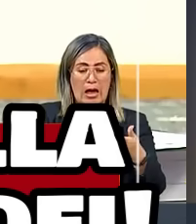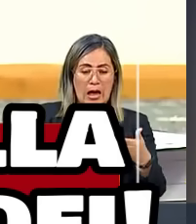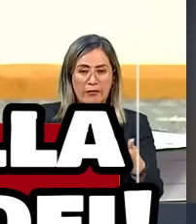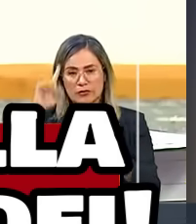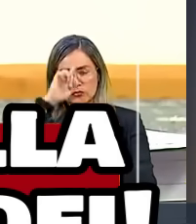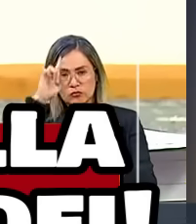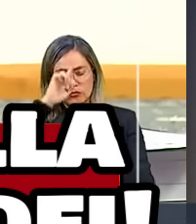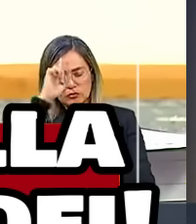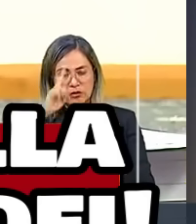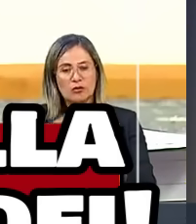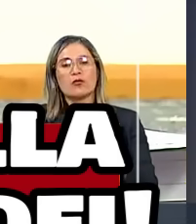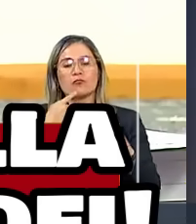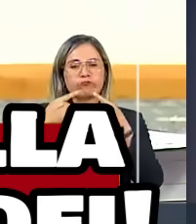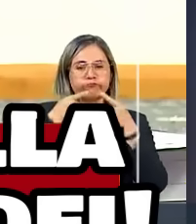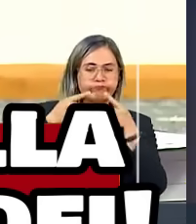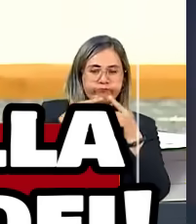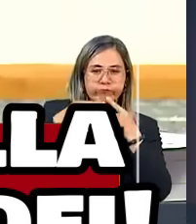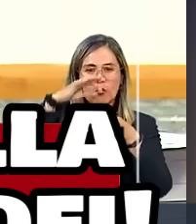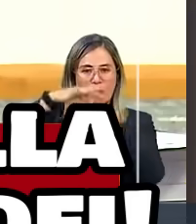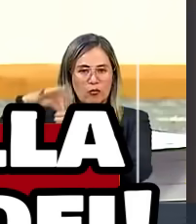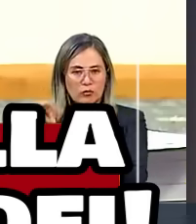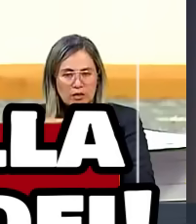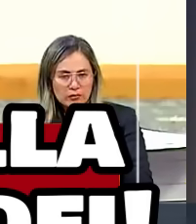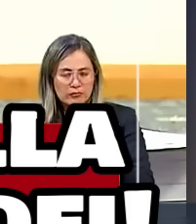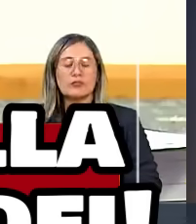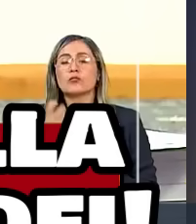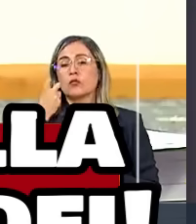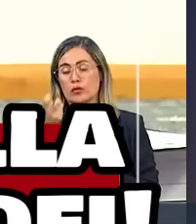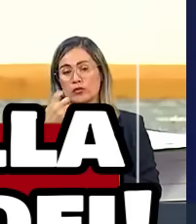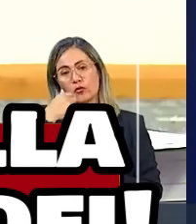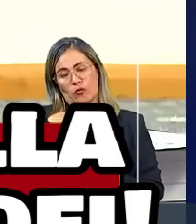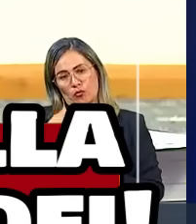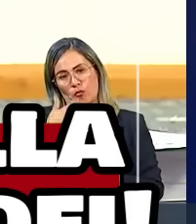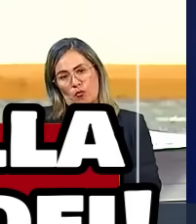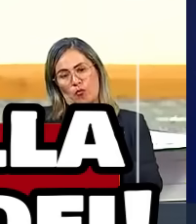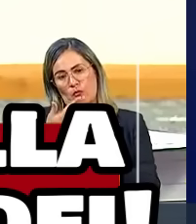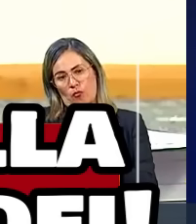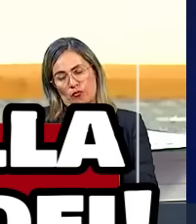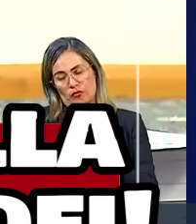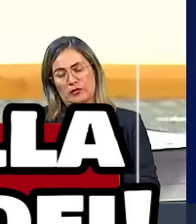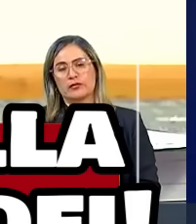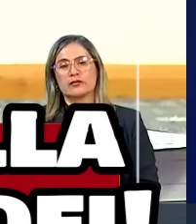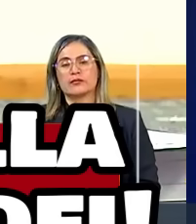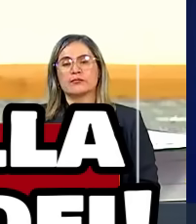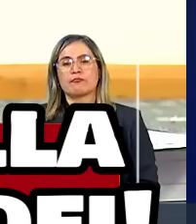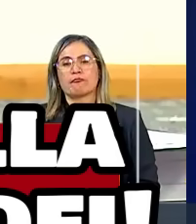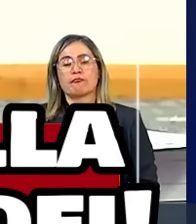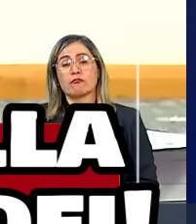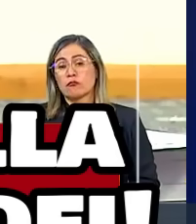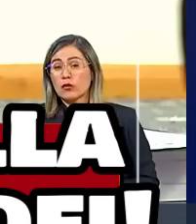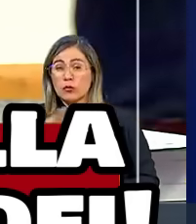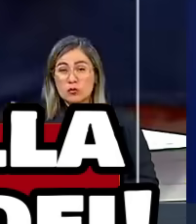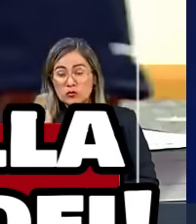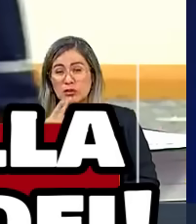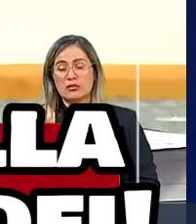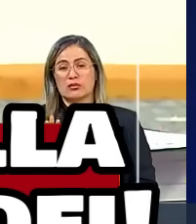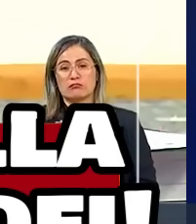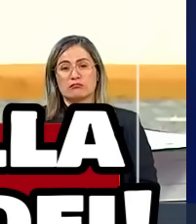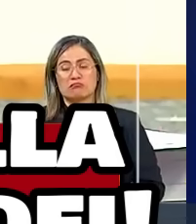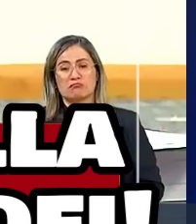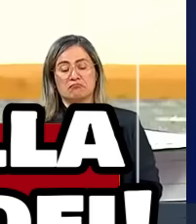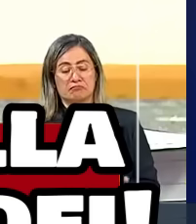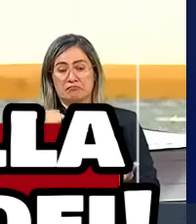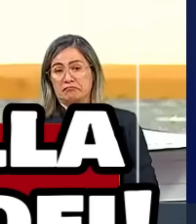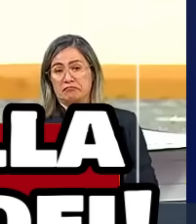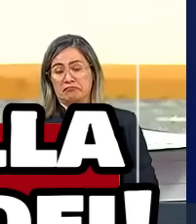la discusión del punto que nos ocupa. Por eso planteé que, habiendo recibido y si es visto por todos la improcedencia, de acuerdo a